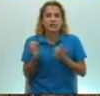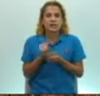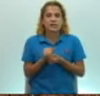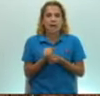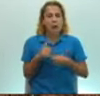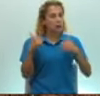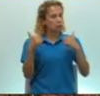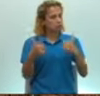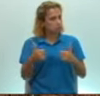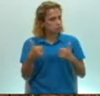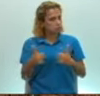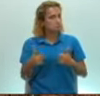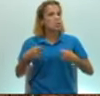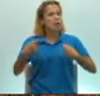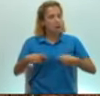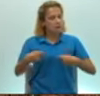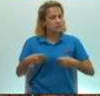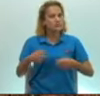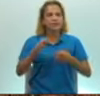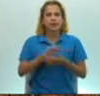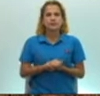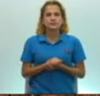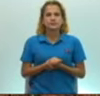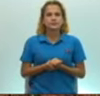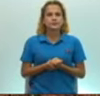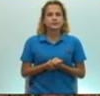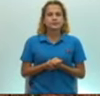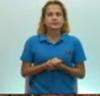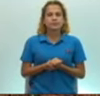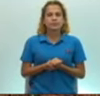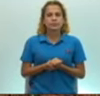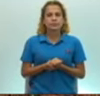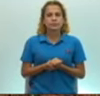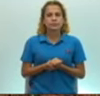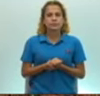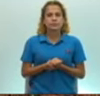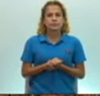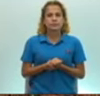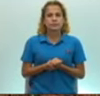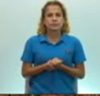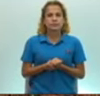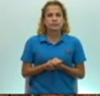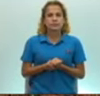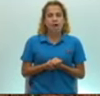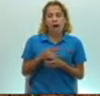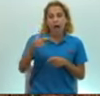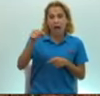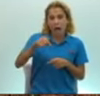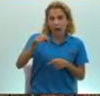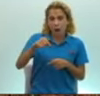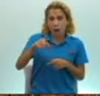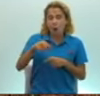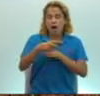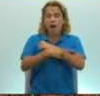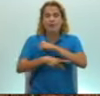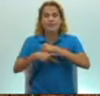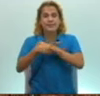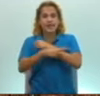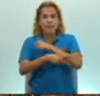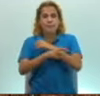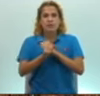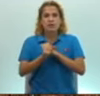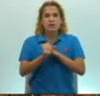esta república como forma de gobierno fue muy aceptada una vez que culmina la monarquía en el momento de la expulsión del último rey